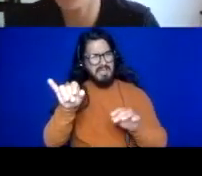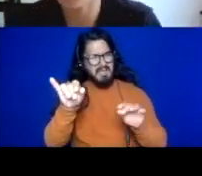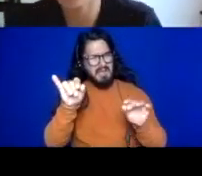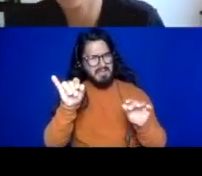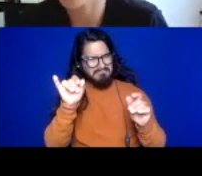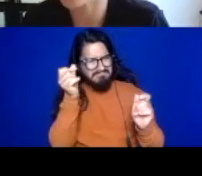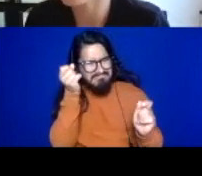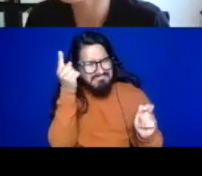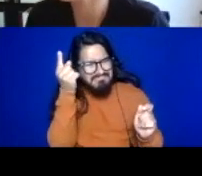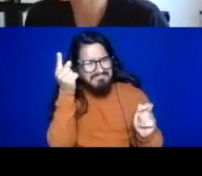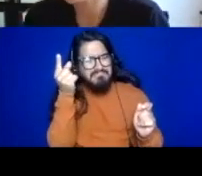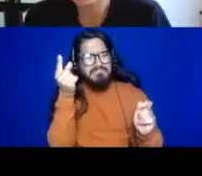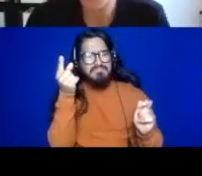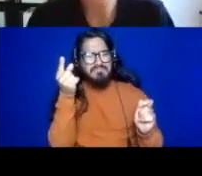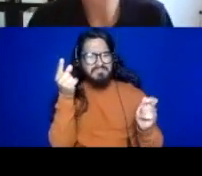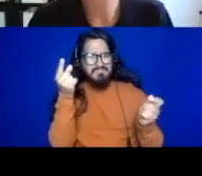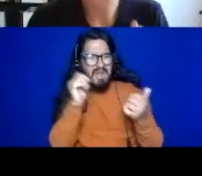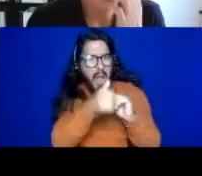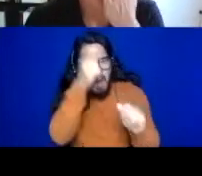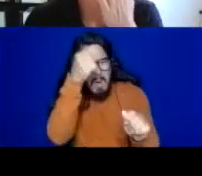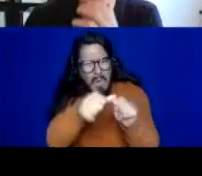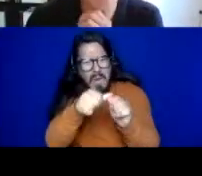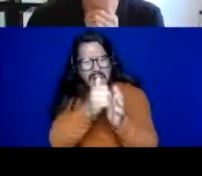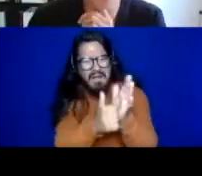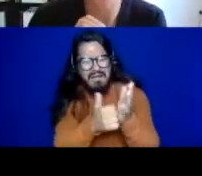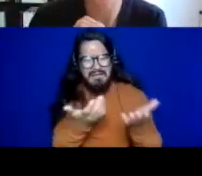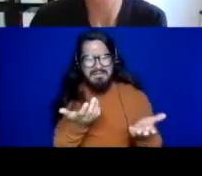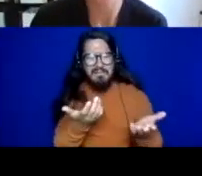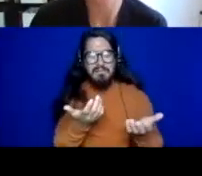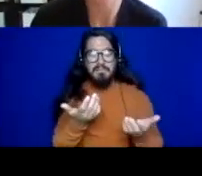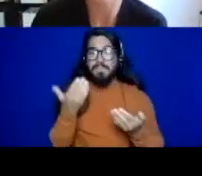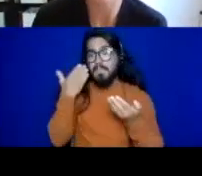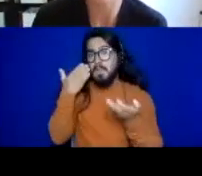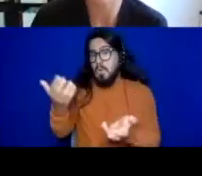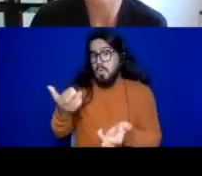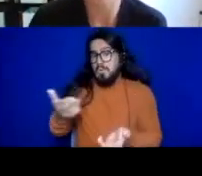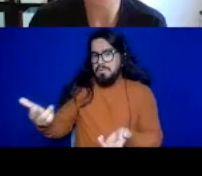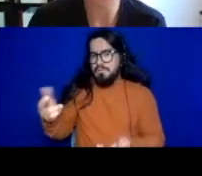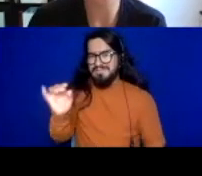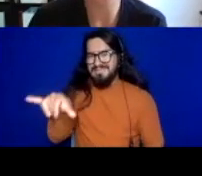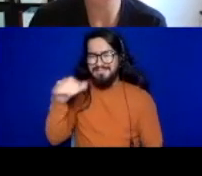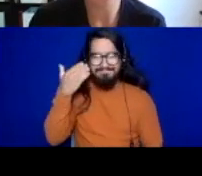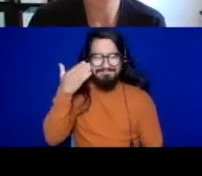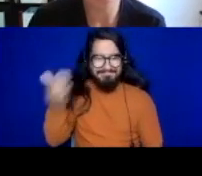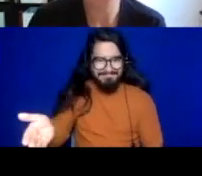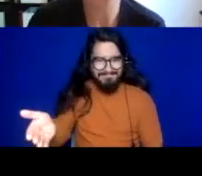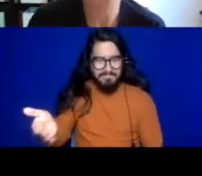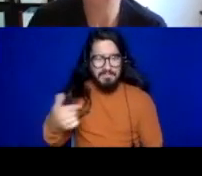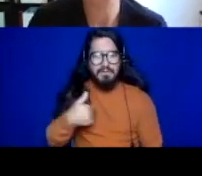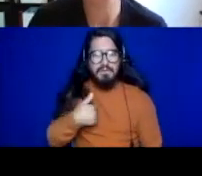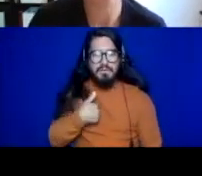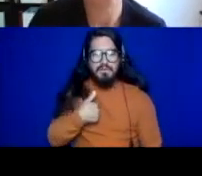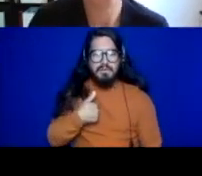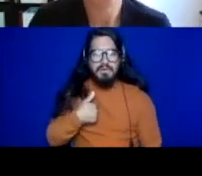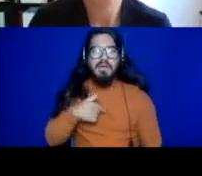puedo? Esa es una muy buena pregunta. No sé de recursos como ese, pero puedo compartir